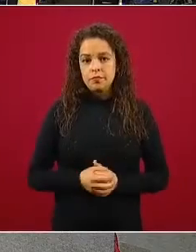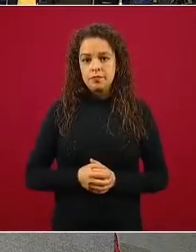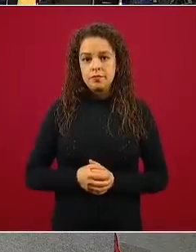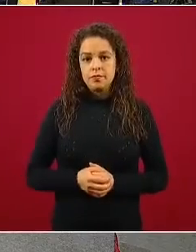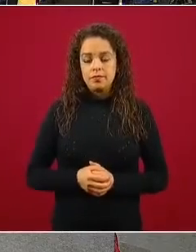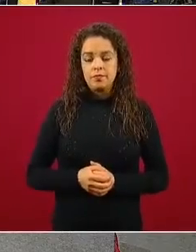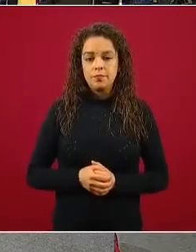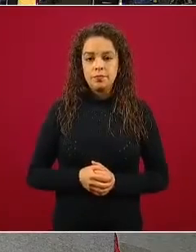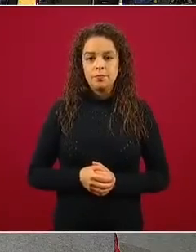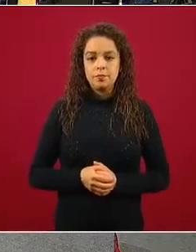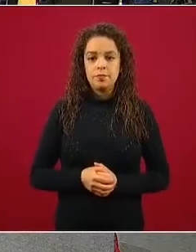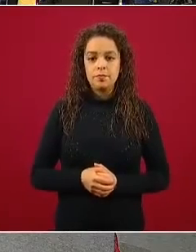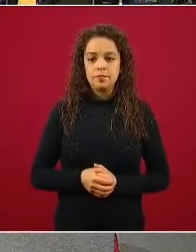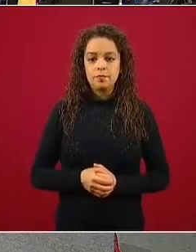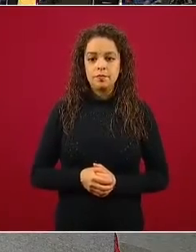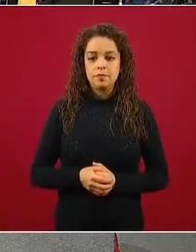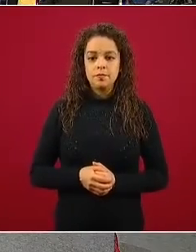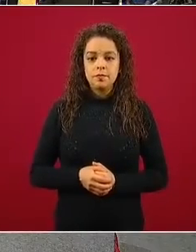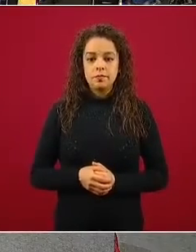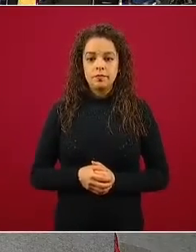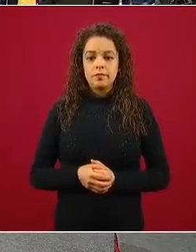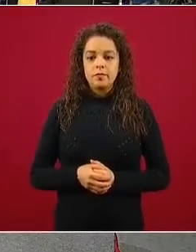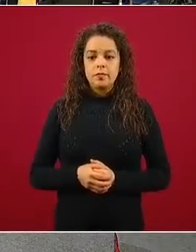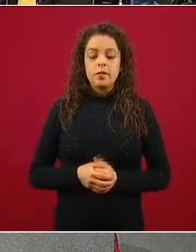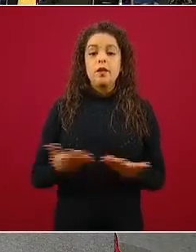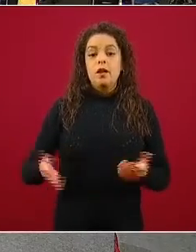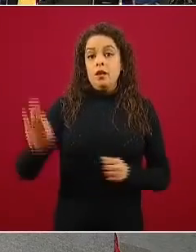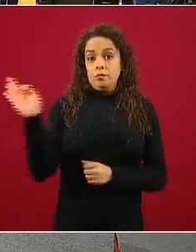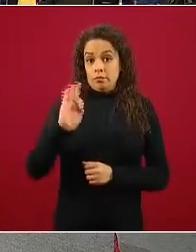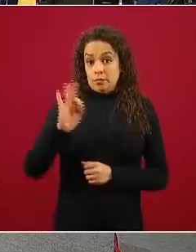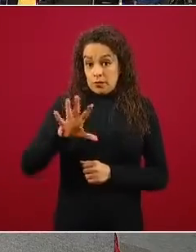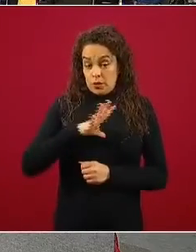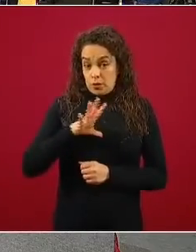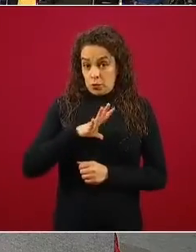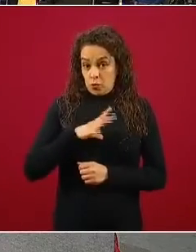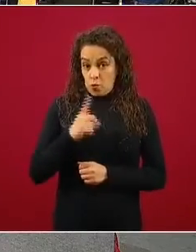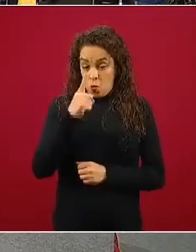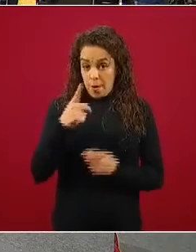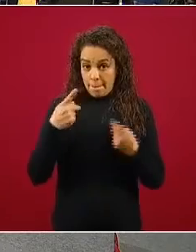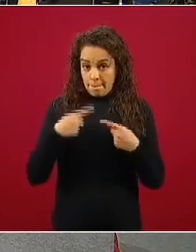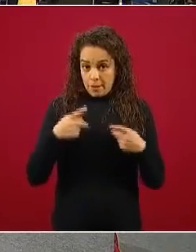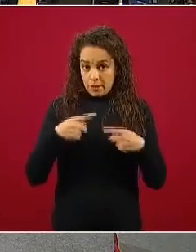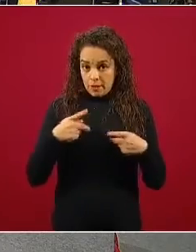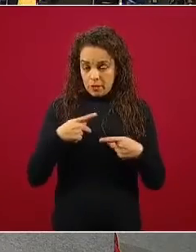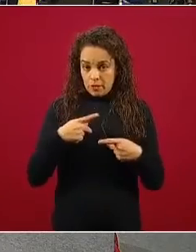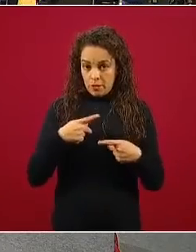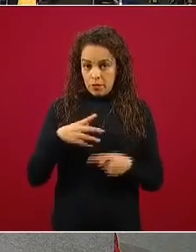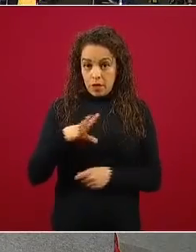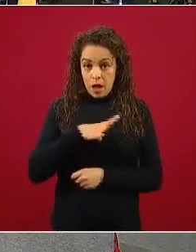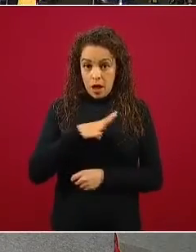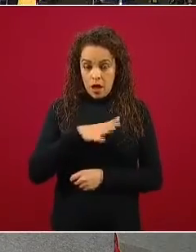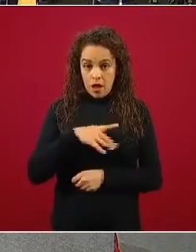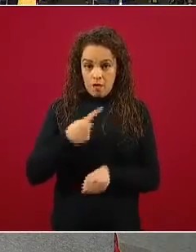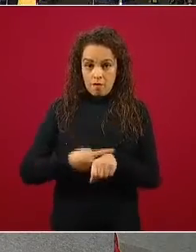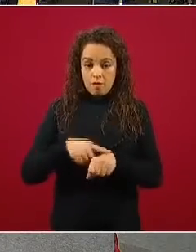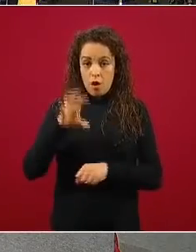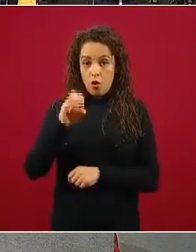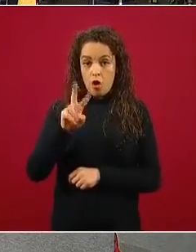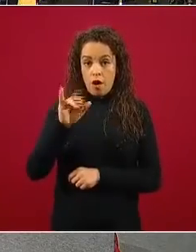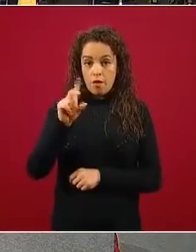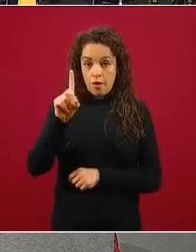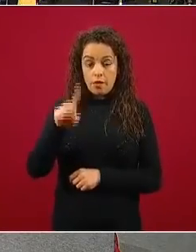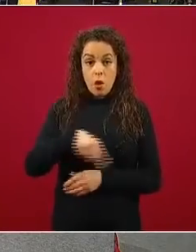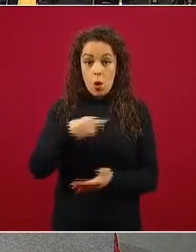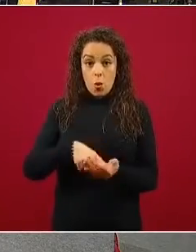Bueno, en caso de que hubiese una persona que tenga COVID en una escuela,